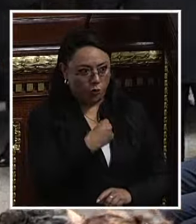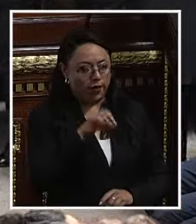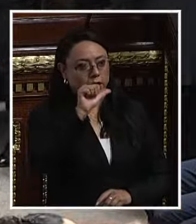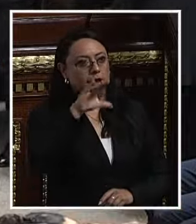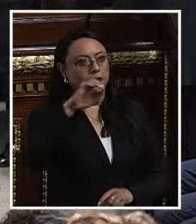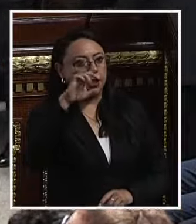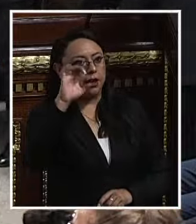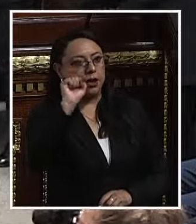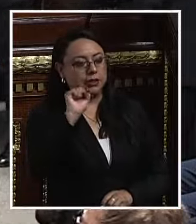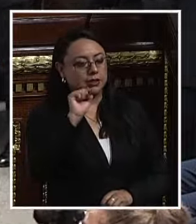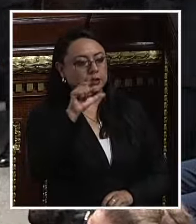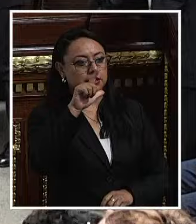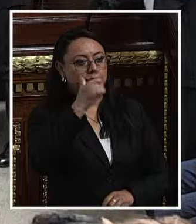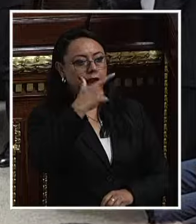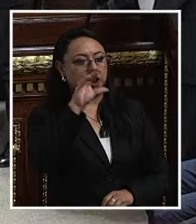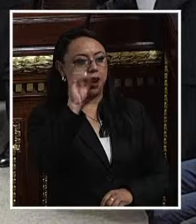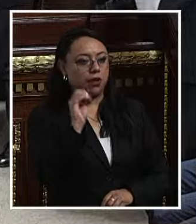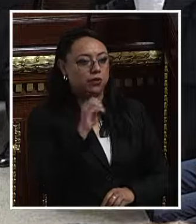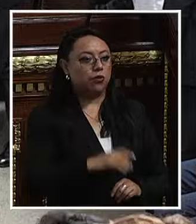Aro Jiménez Leticia.